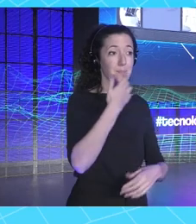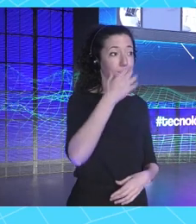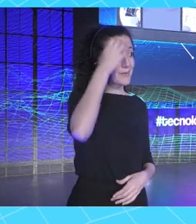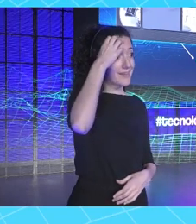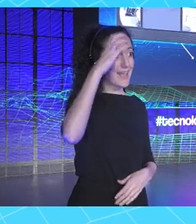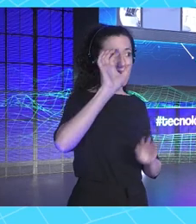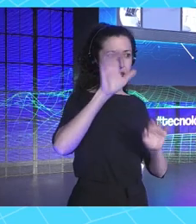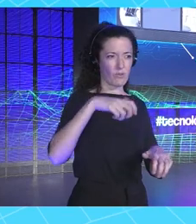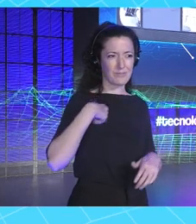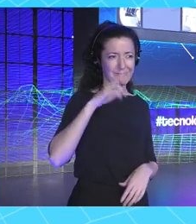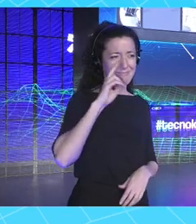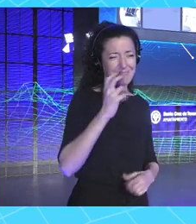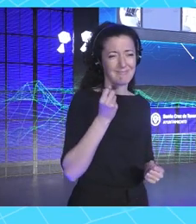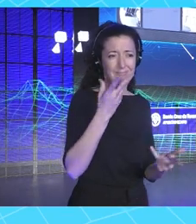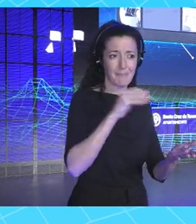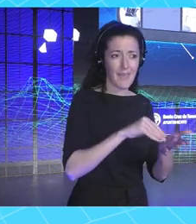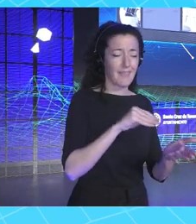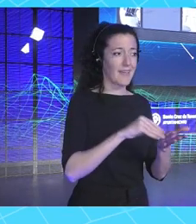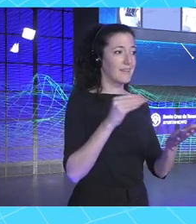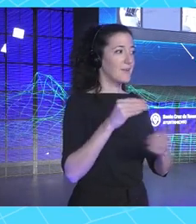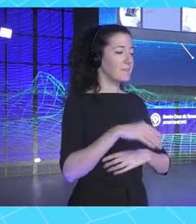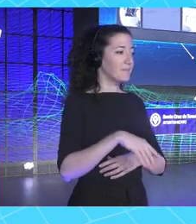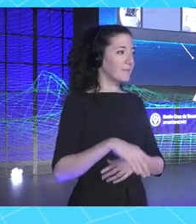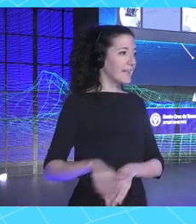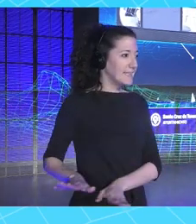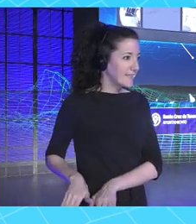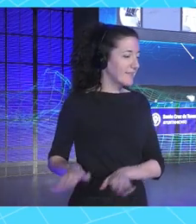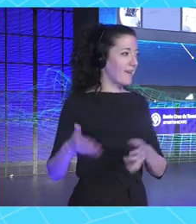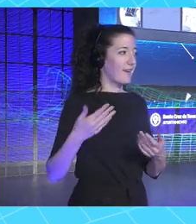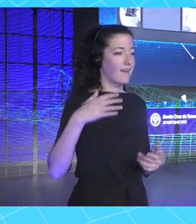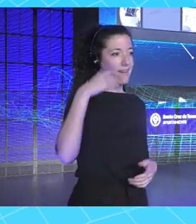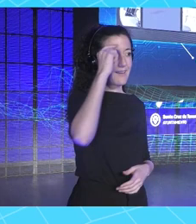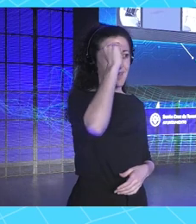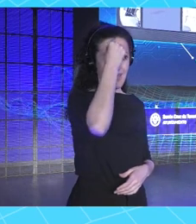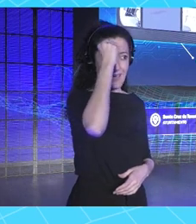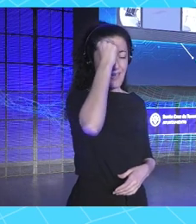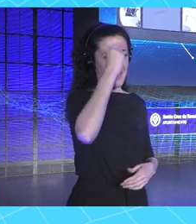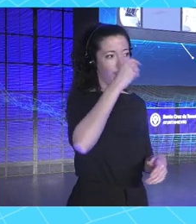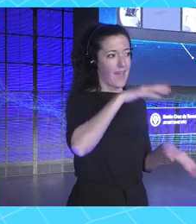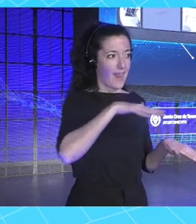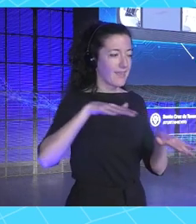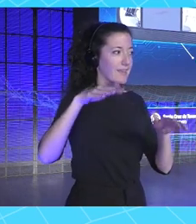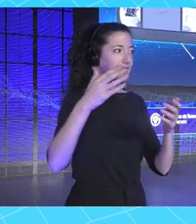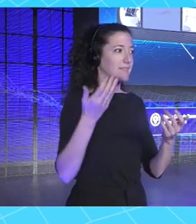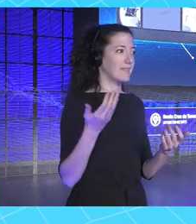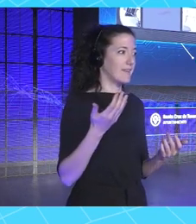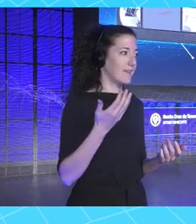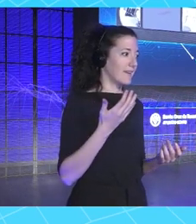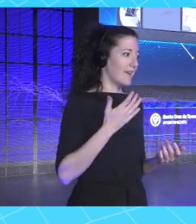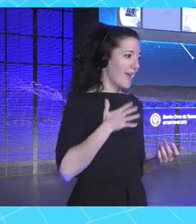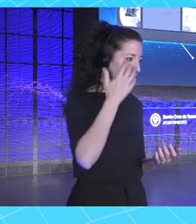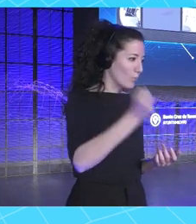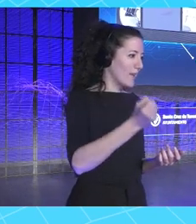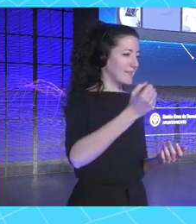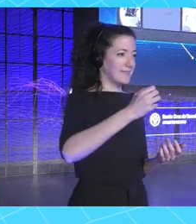y he visto ladin he visto La Sirenita y he visto Hércules he visto muchas películas muchas veces y todas las bandas Sonoras de esas películas tienen éxito a día de hoy que